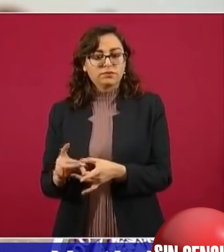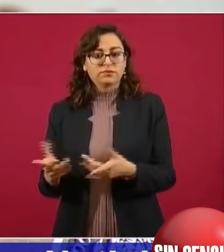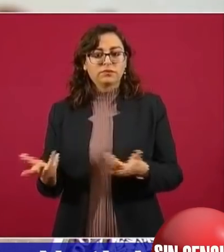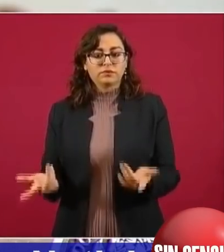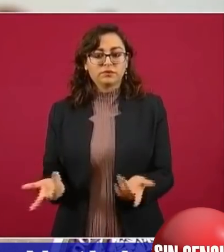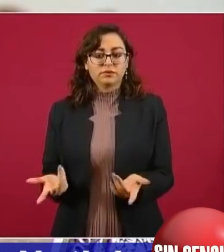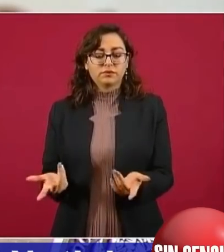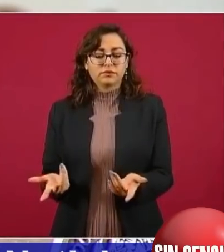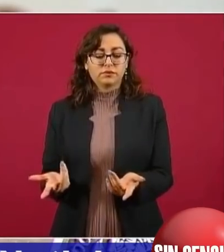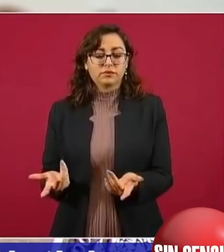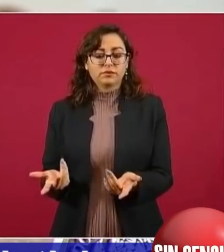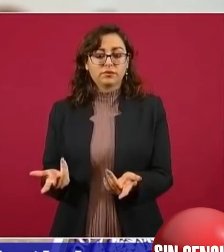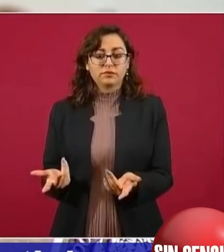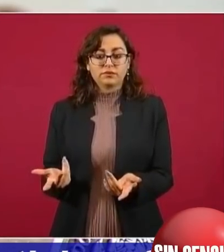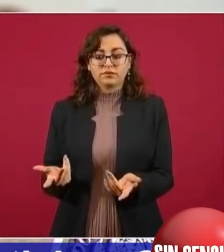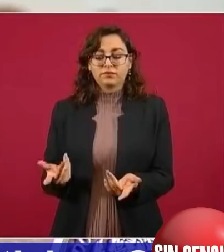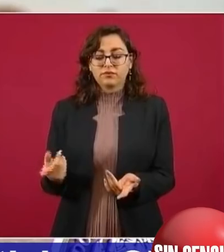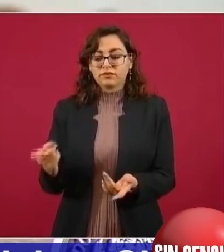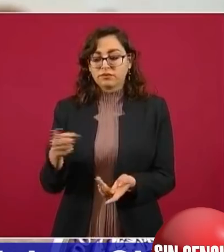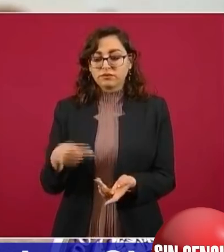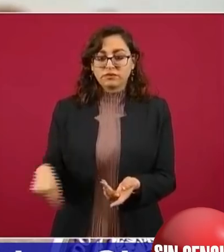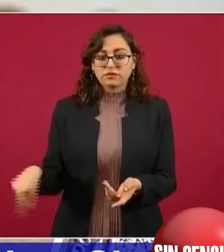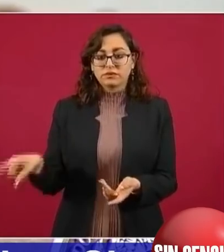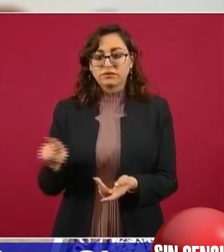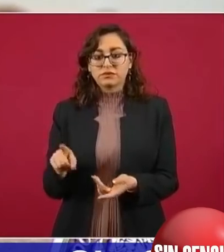apuestan a la llamada alternancia